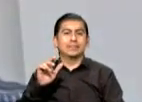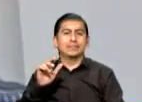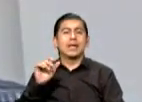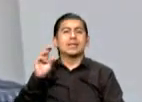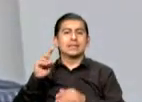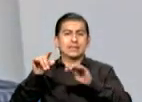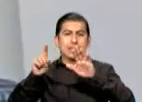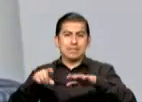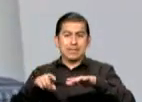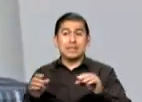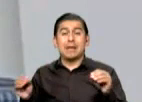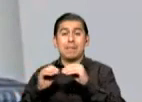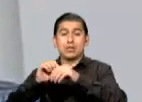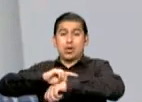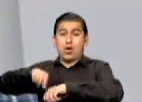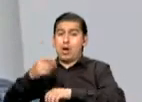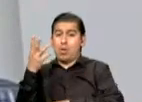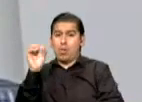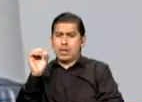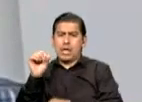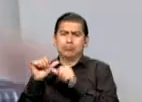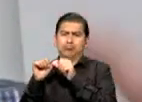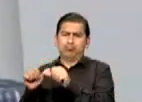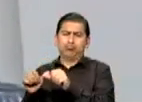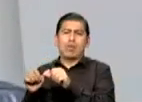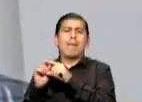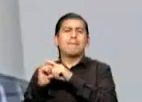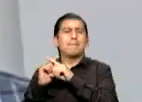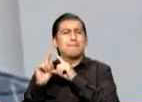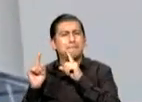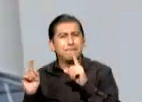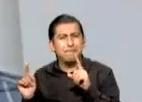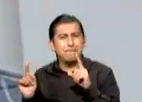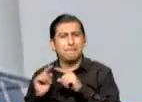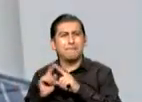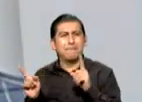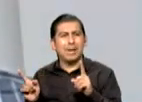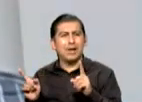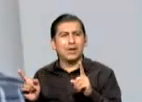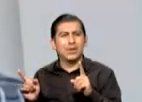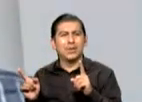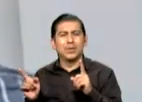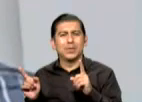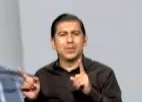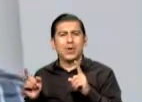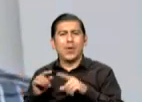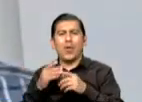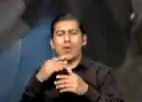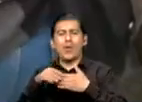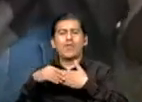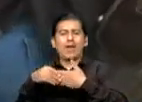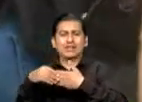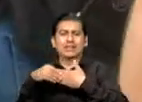que las 40 horas semanales se mantengan, pero que la distribución de esas horas tenga mayor